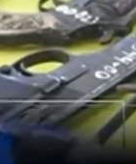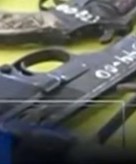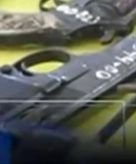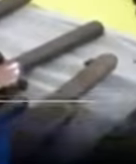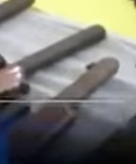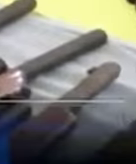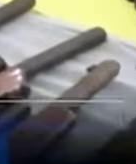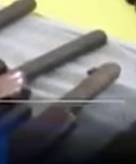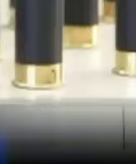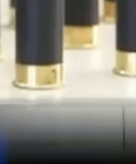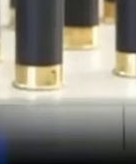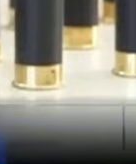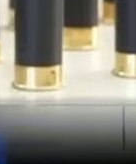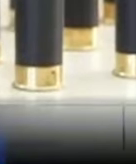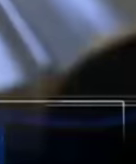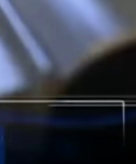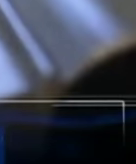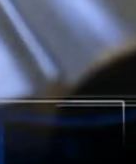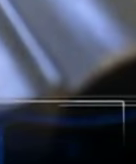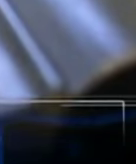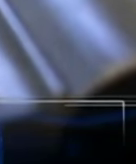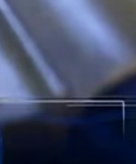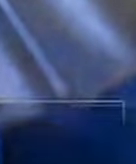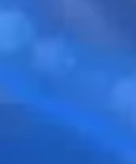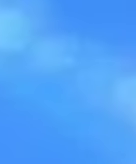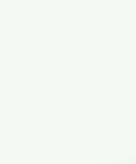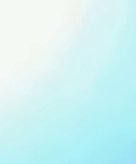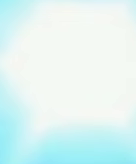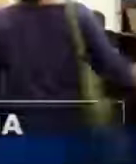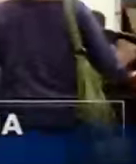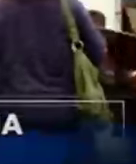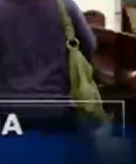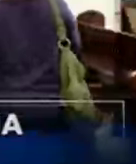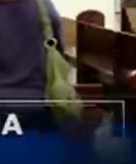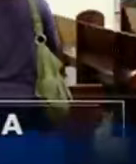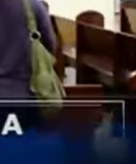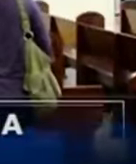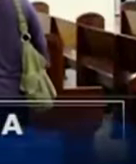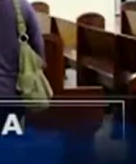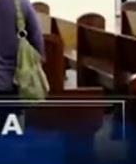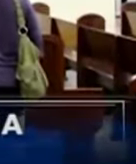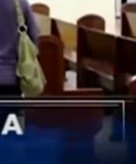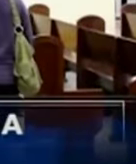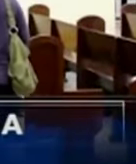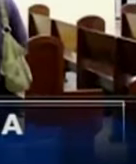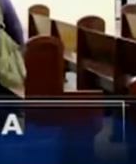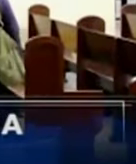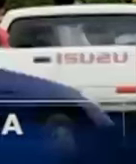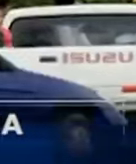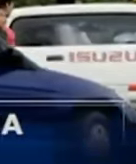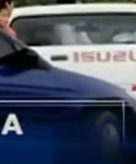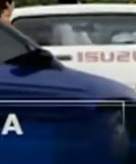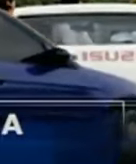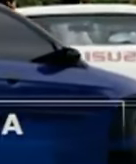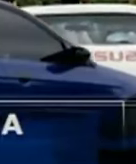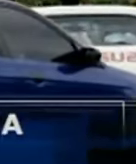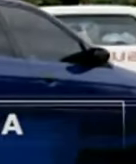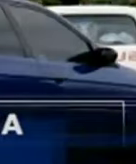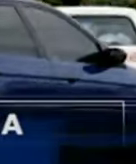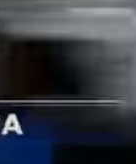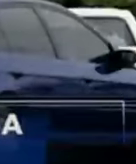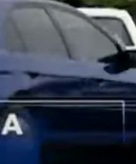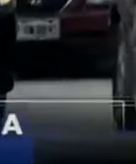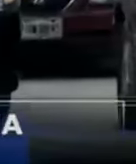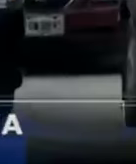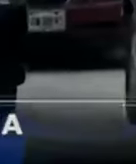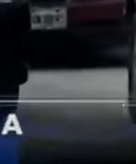entrega 10.139 armas para su destrucción. Y en lo internacional, miles de desplazados por la